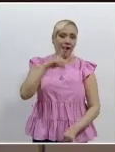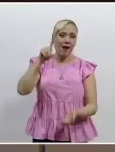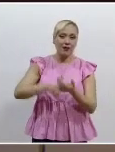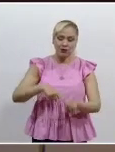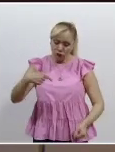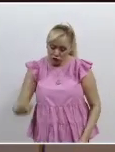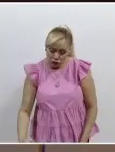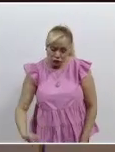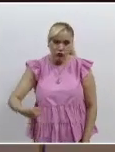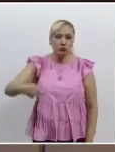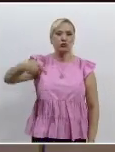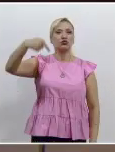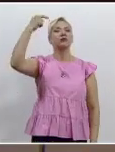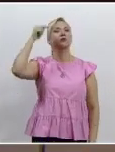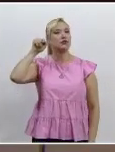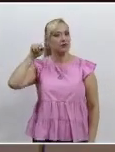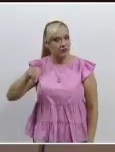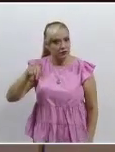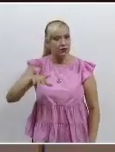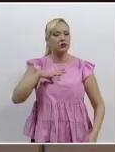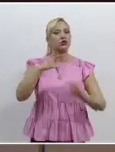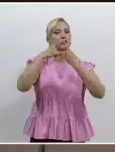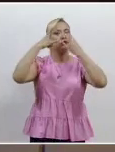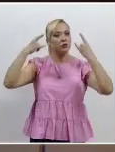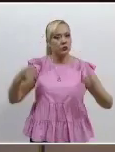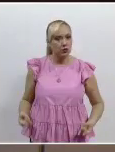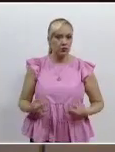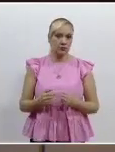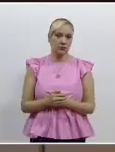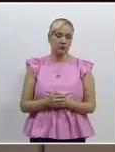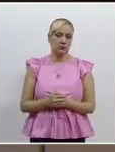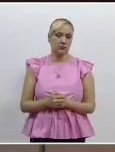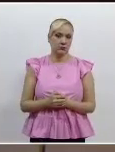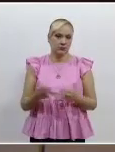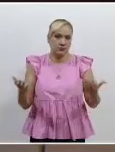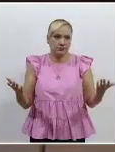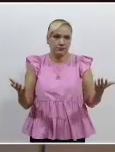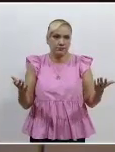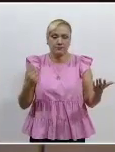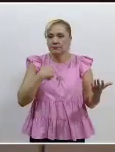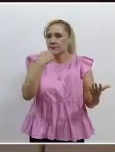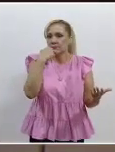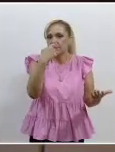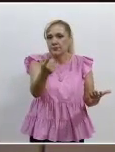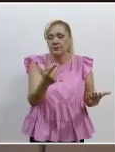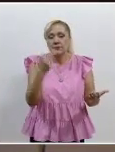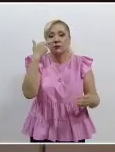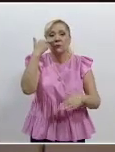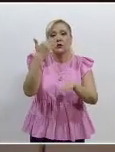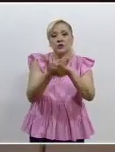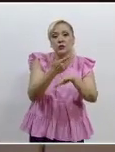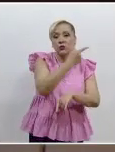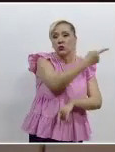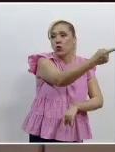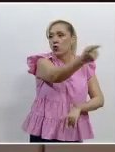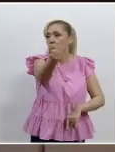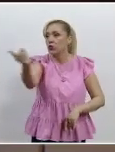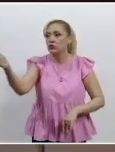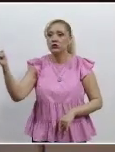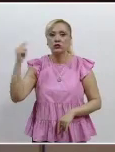eso, al inicio decía yo que hay una responsabilidad